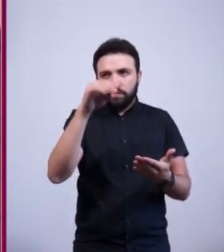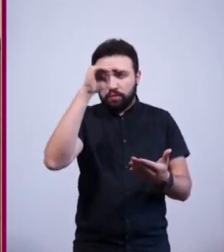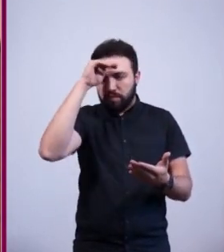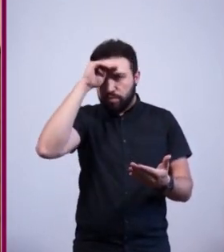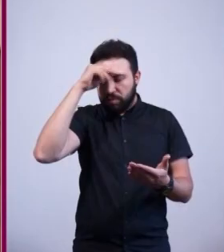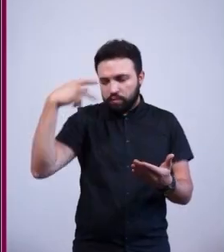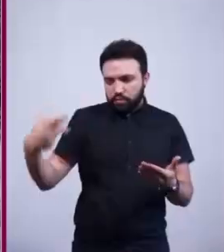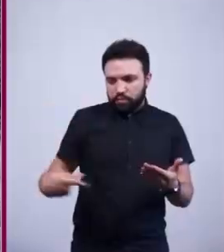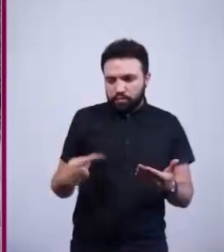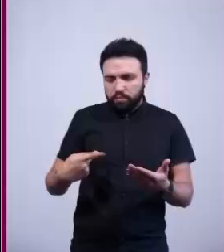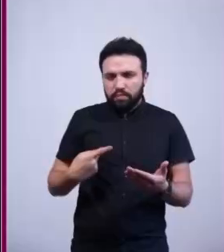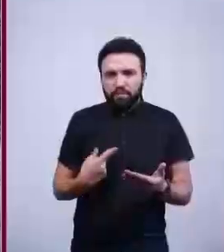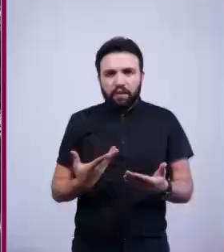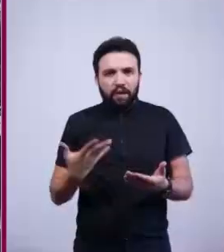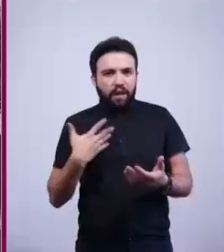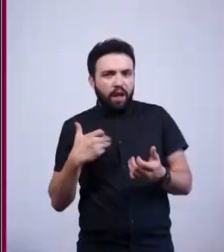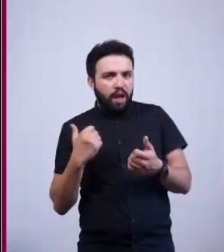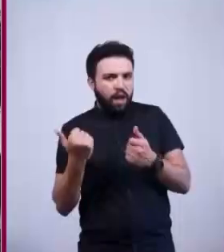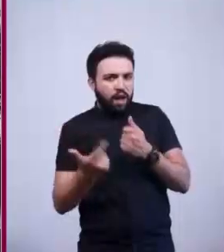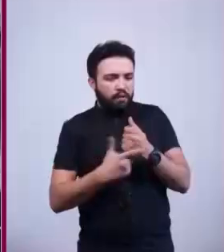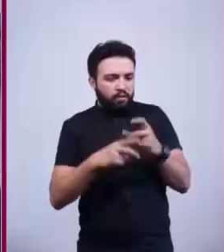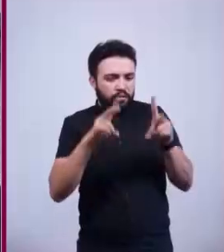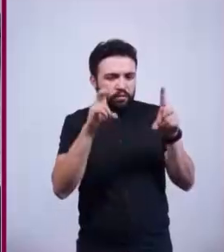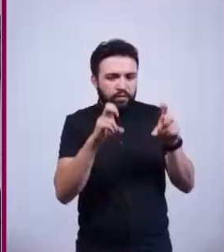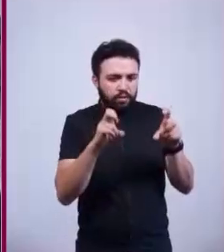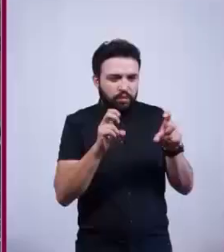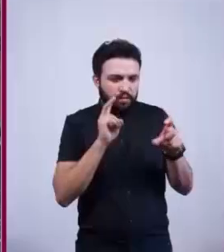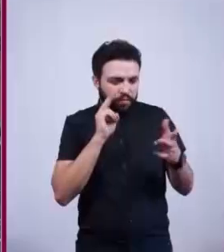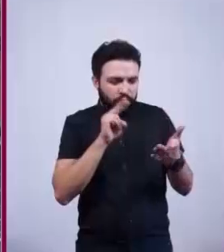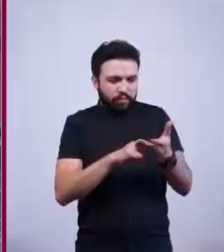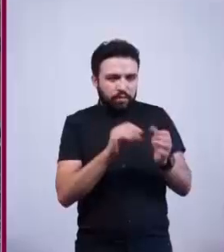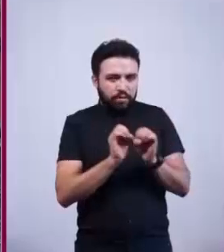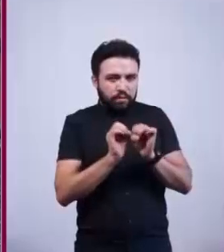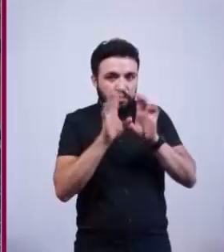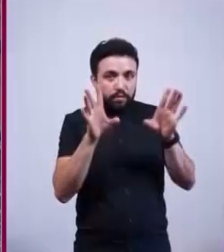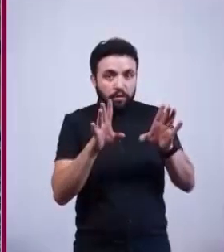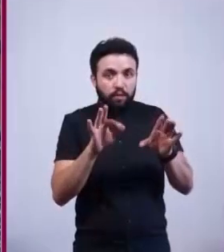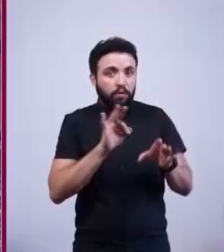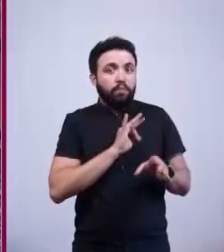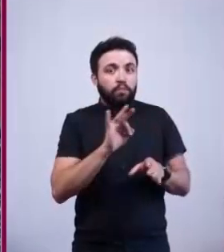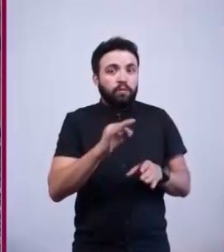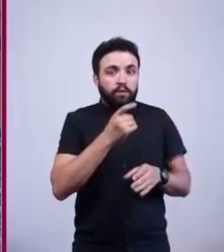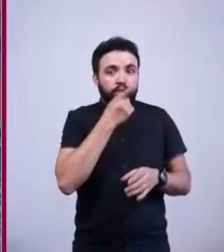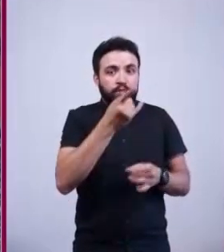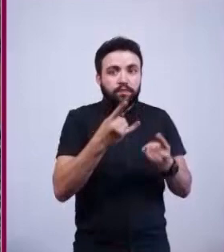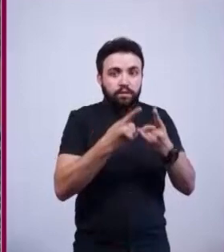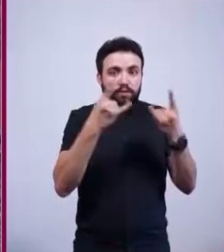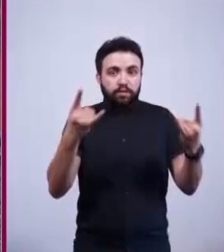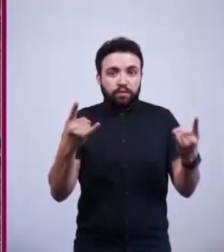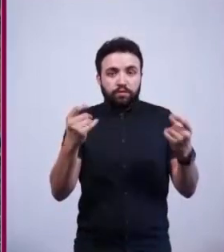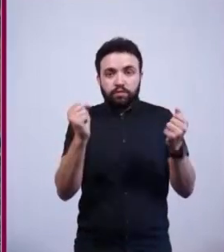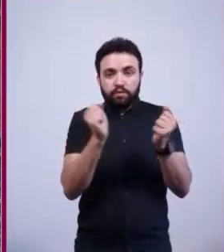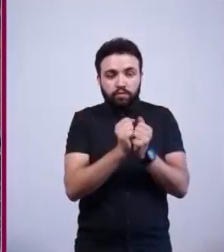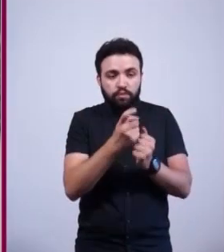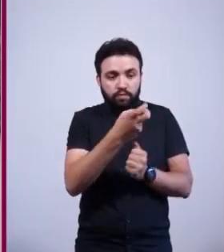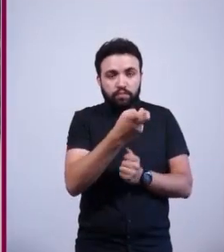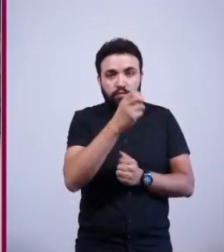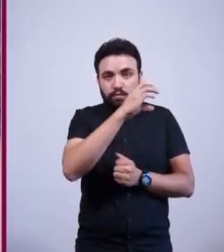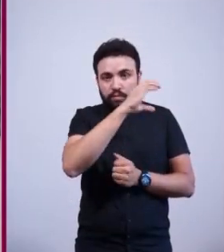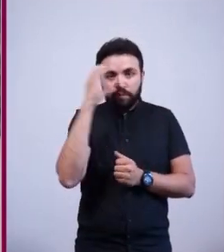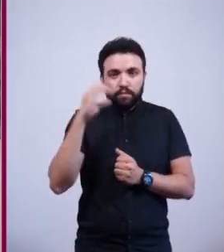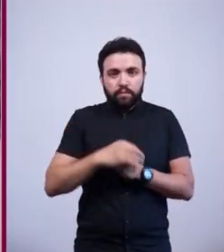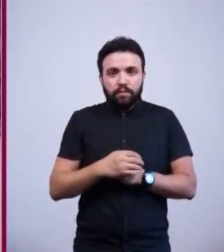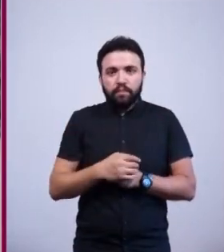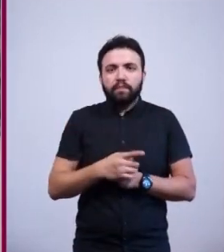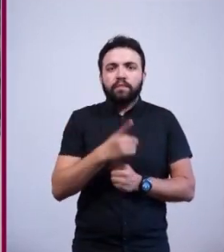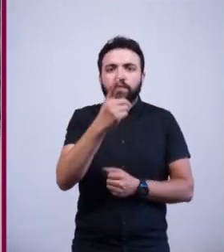preguntas. ¿Hay algún tema que resalte? ¿Puedes contar una historia con esas imágenes?